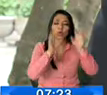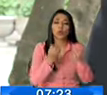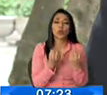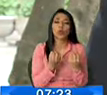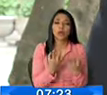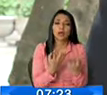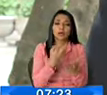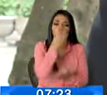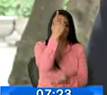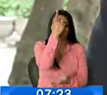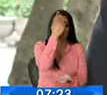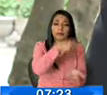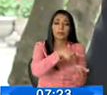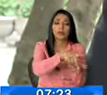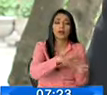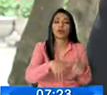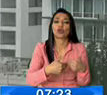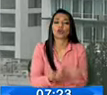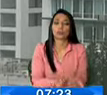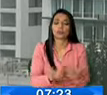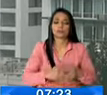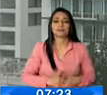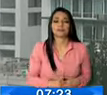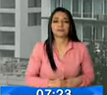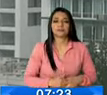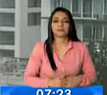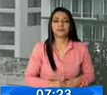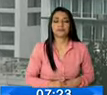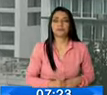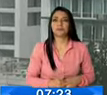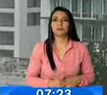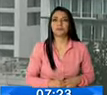de cómo está desarrollándose esta situación. Informó Alison Corral.